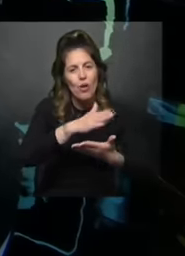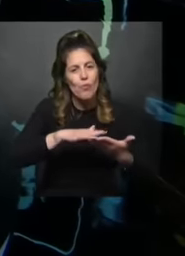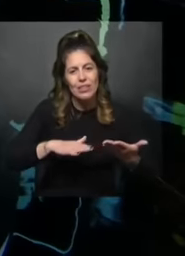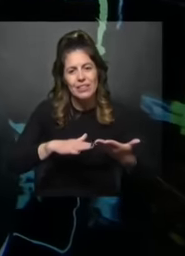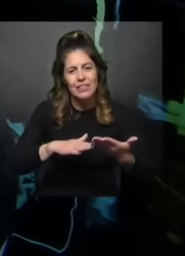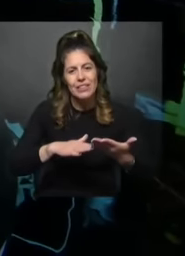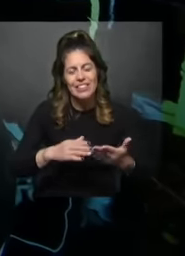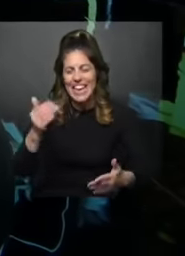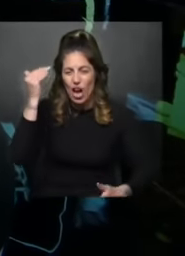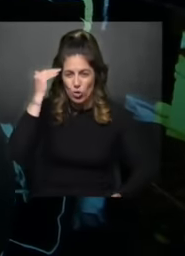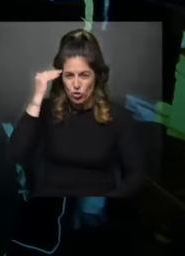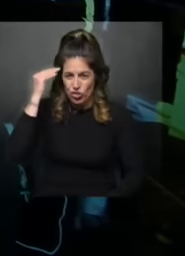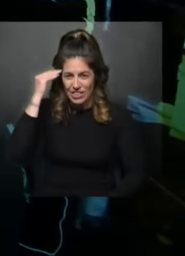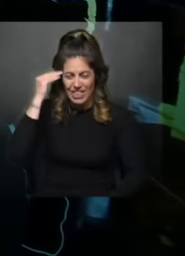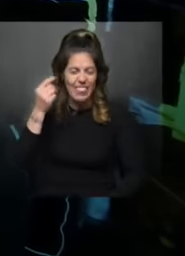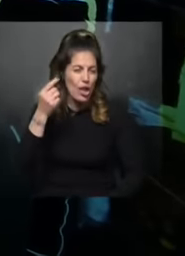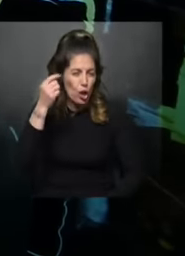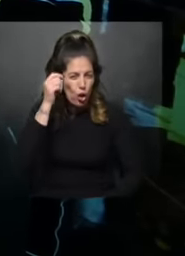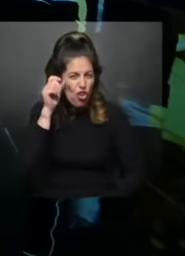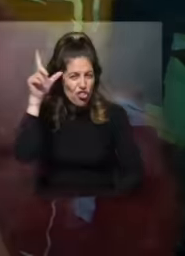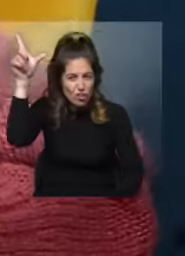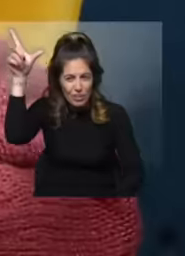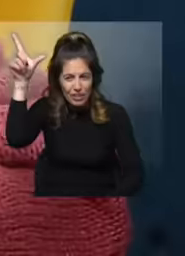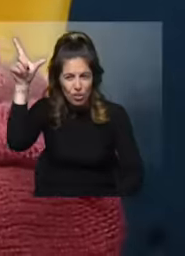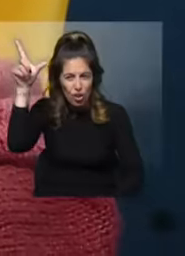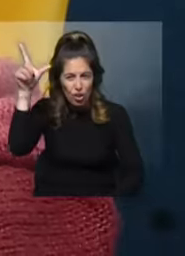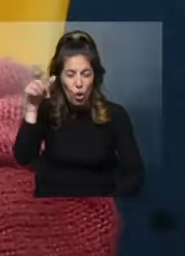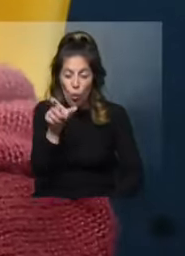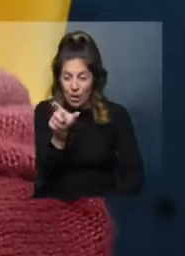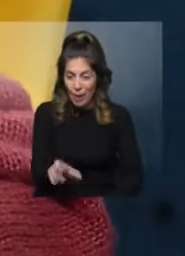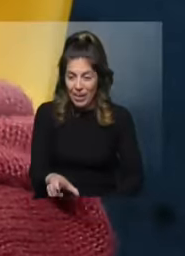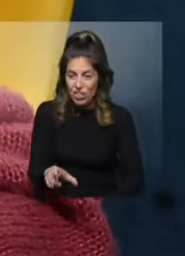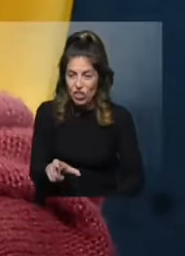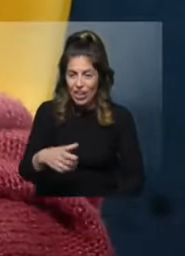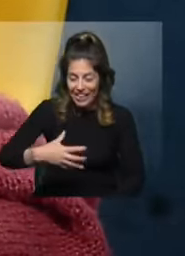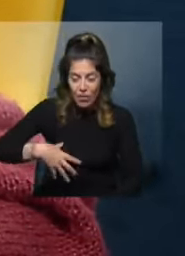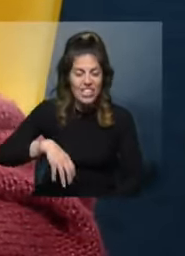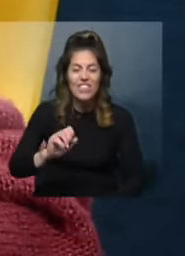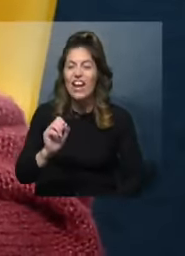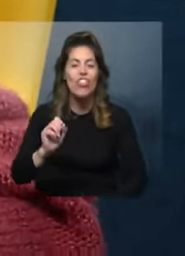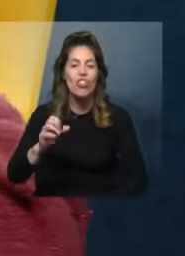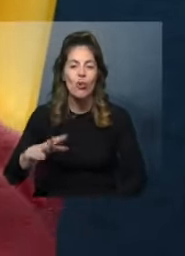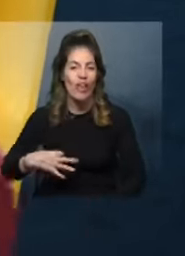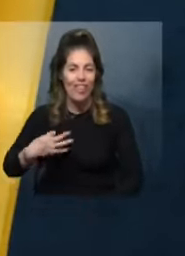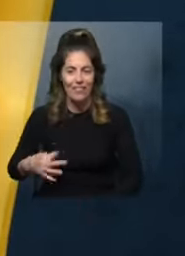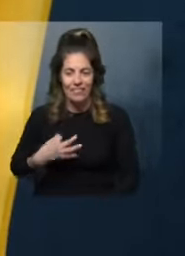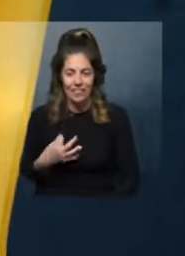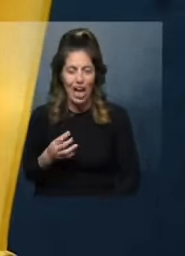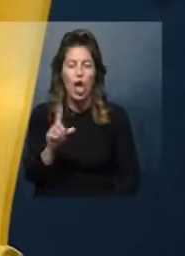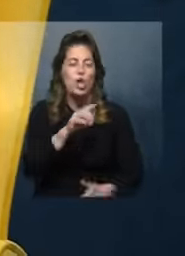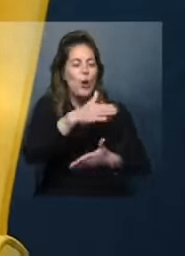de la conciencia, del conocimiento. Es un tipo que te va llevando a la vida. No es el